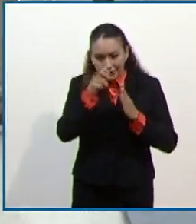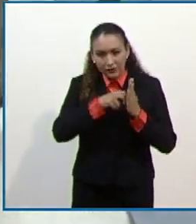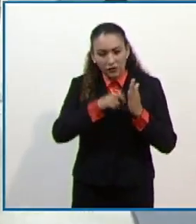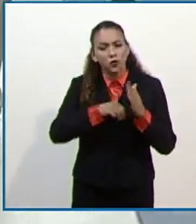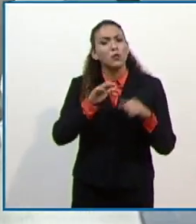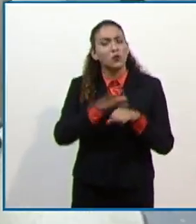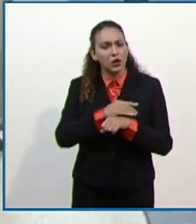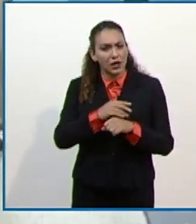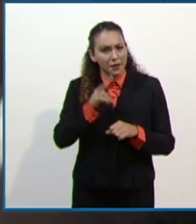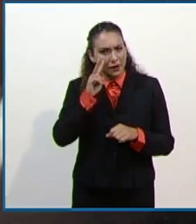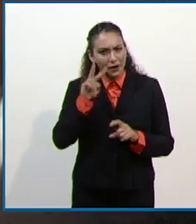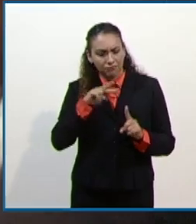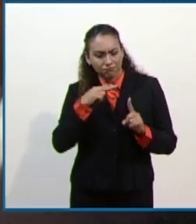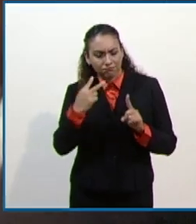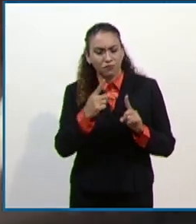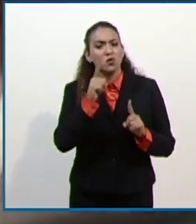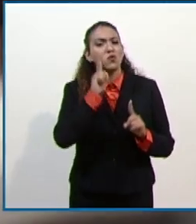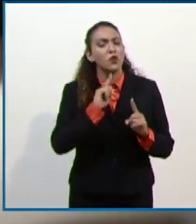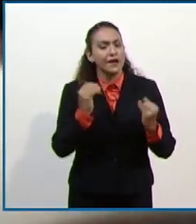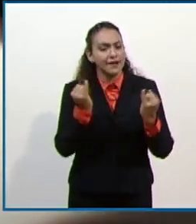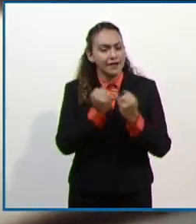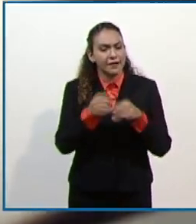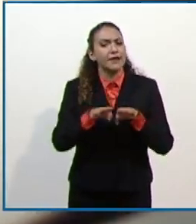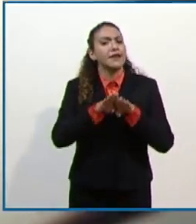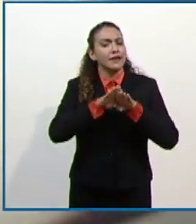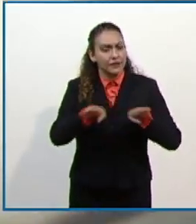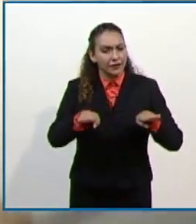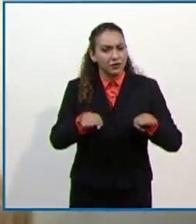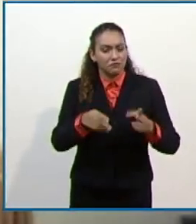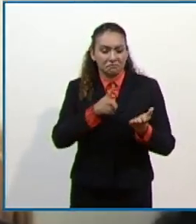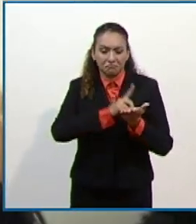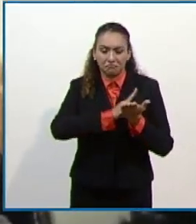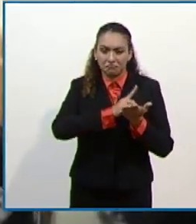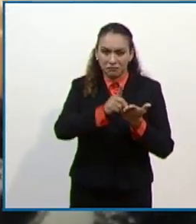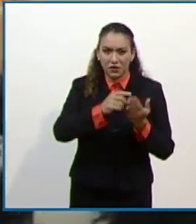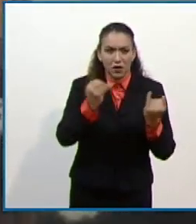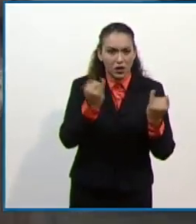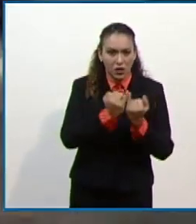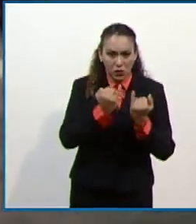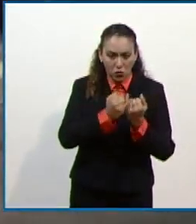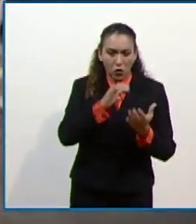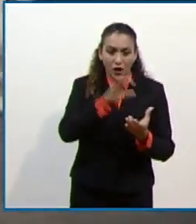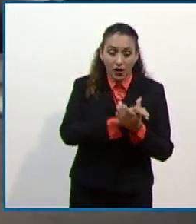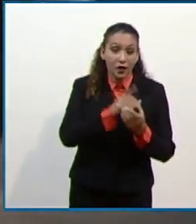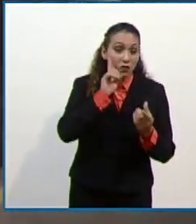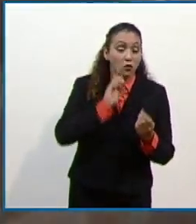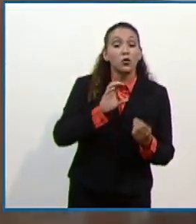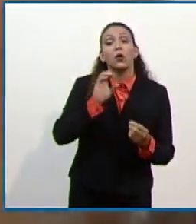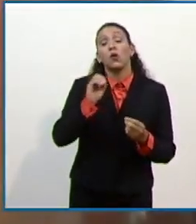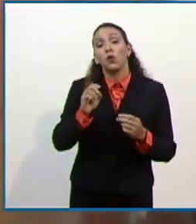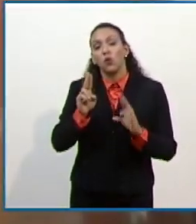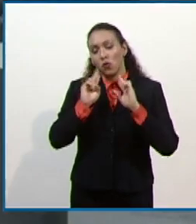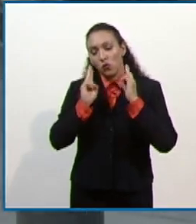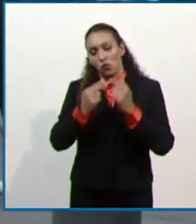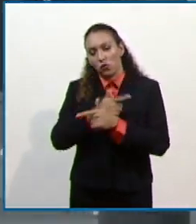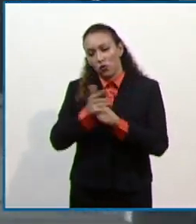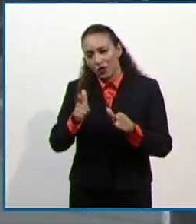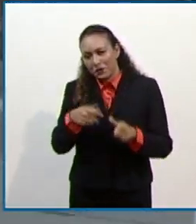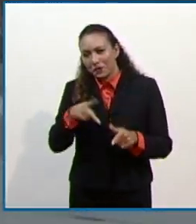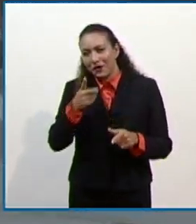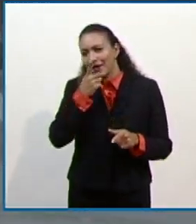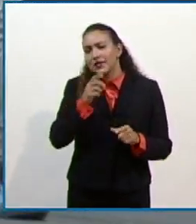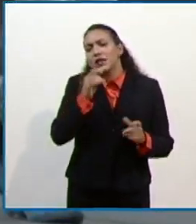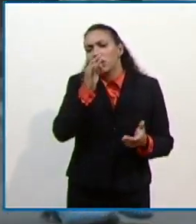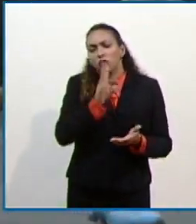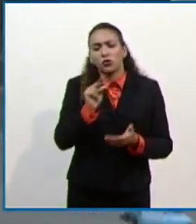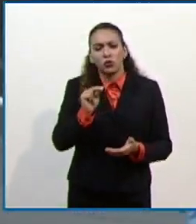de género para incluir en igualdad de condiciones y derechos a la cónyuge omitida, pues no es válido sostener que dicha disposición